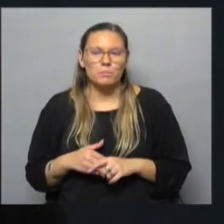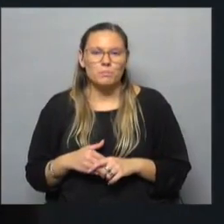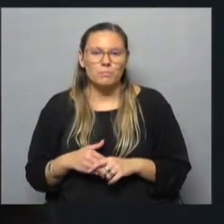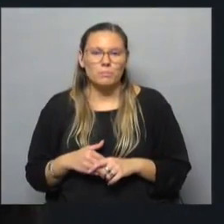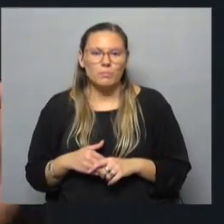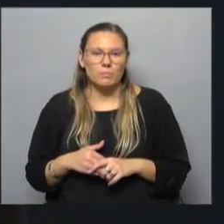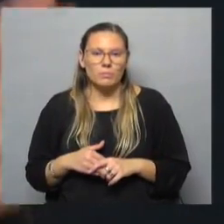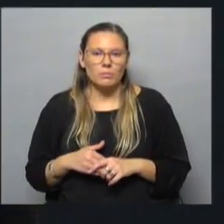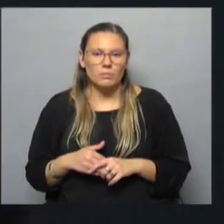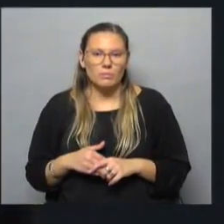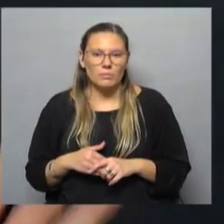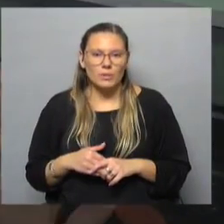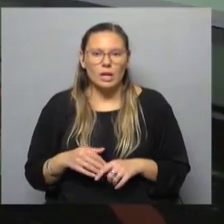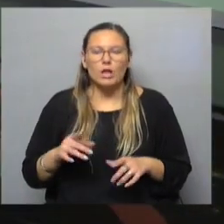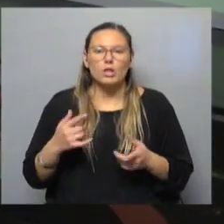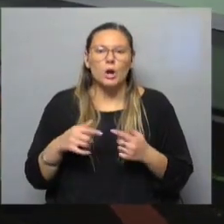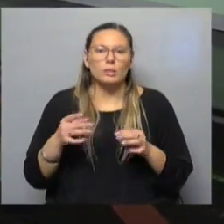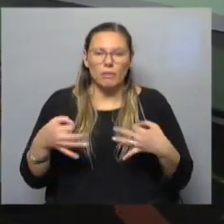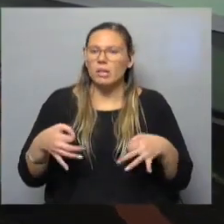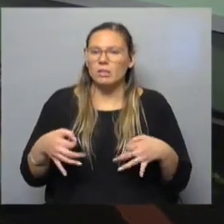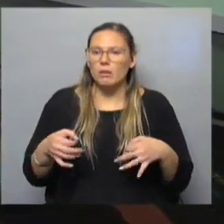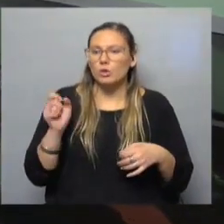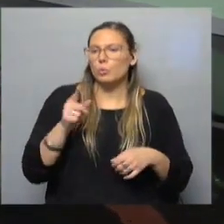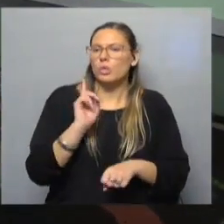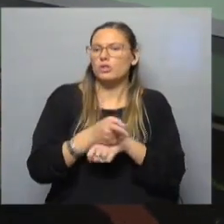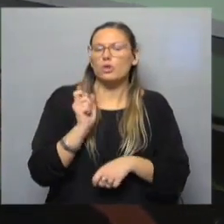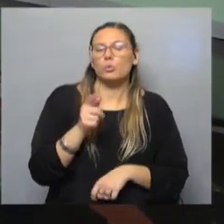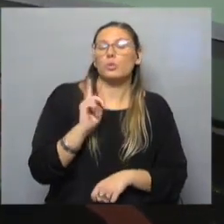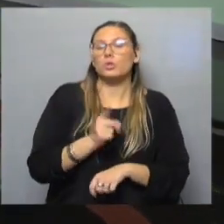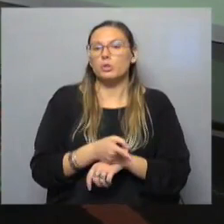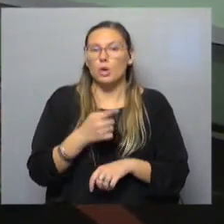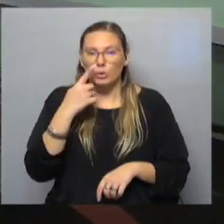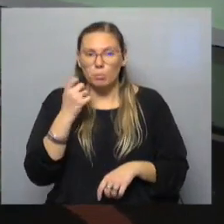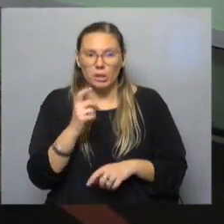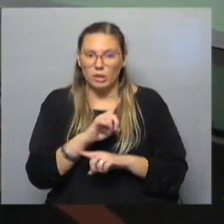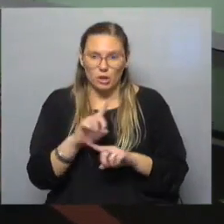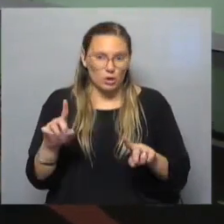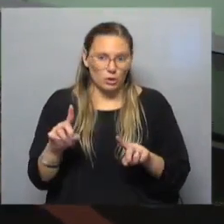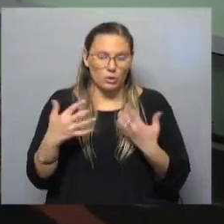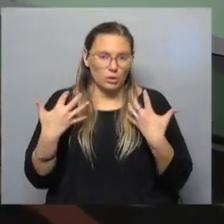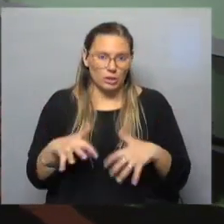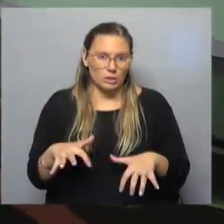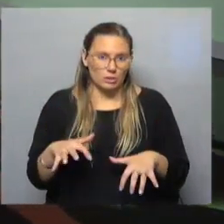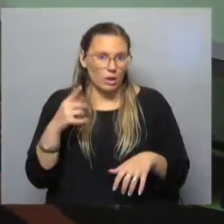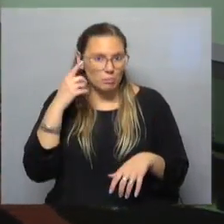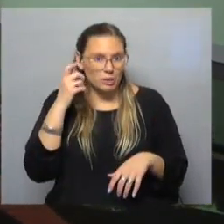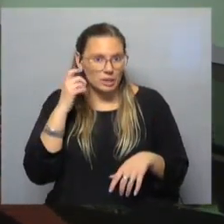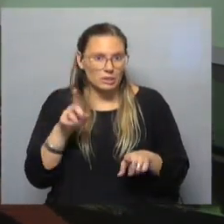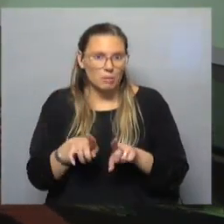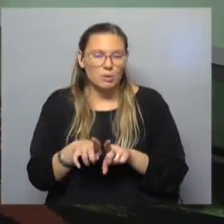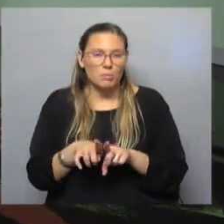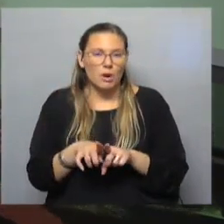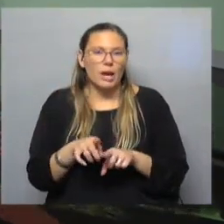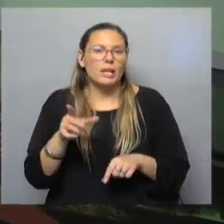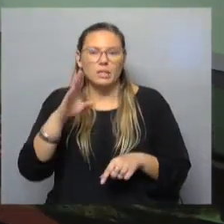como que no, le decía, no, bueno, está bien, fue todo eso, está bien. ¿Tu padre no quiso seguir tu experiencia? No, increíble. Es que igual tiene